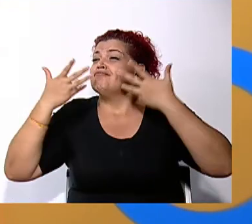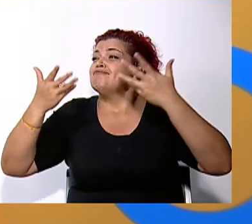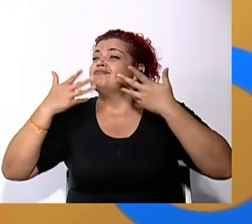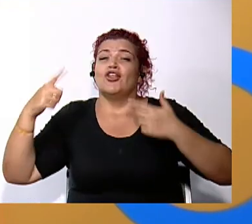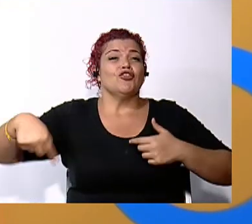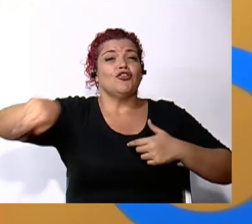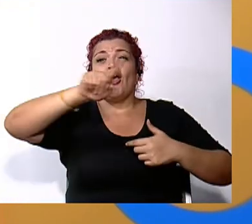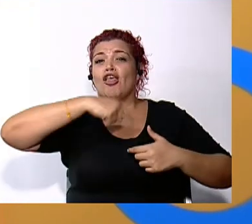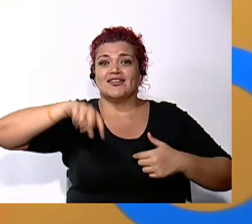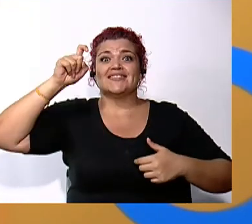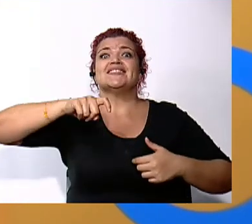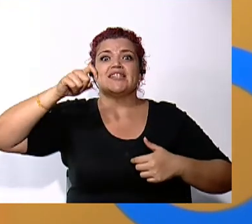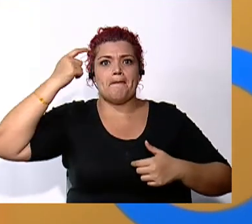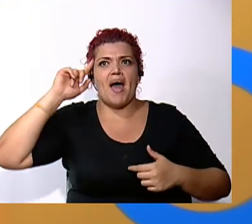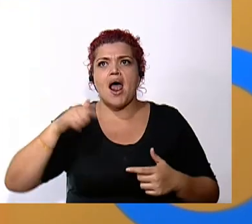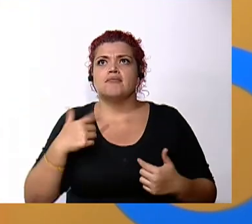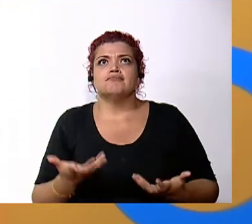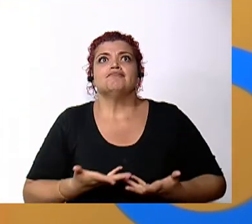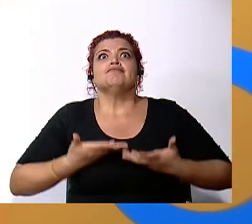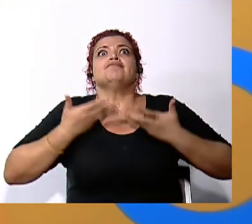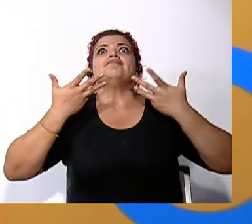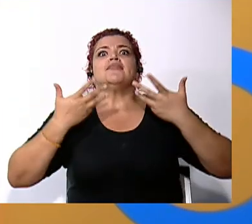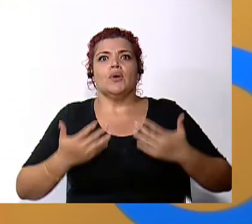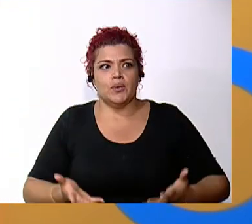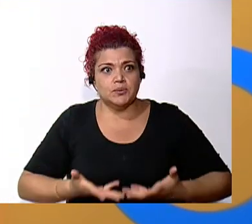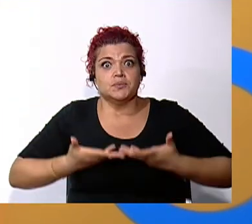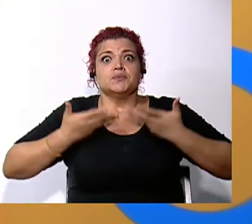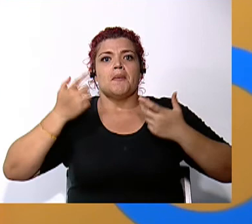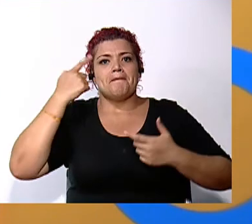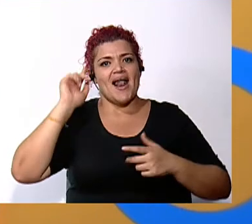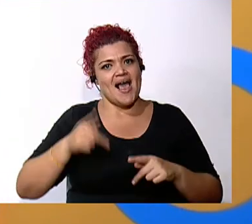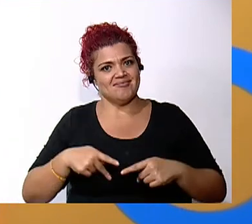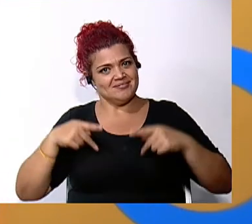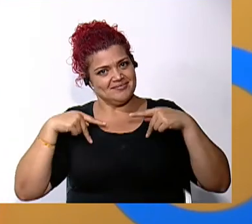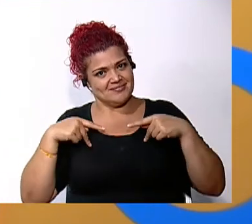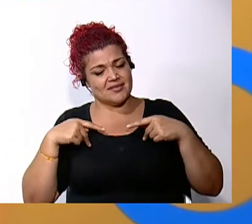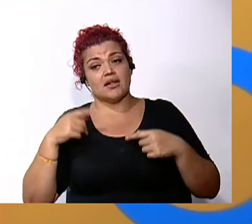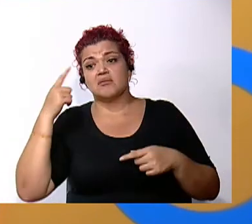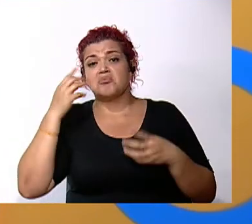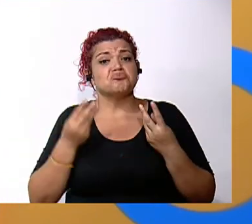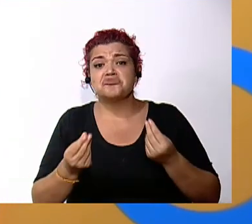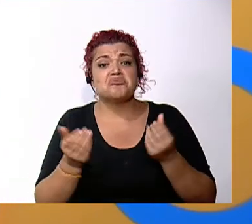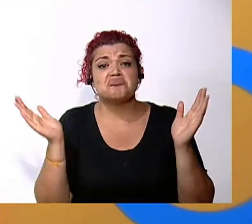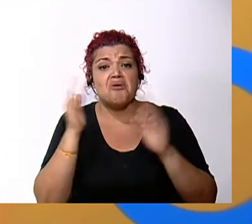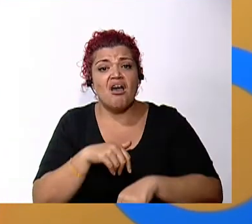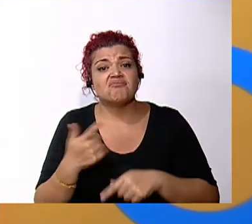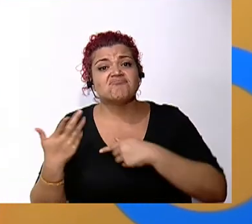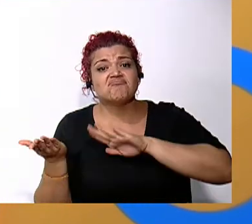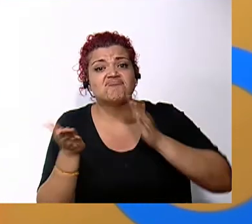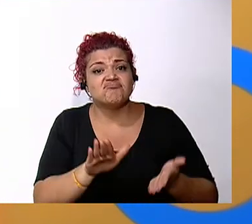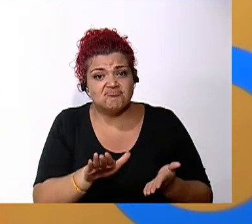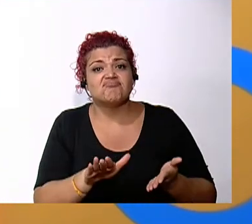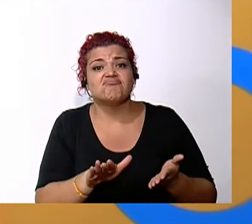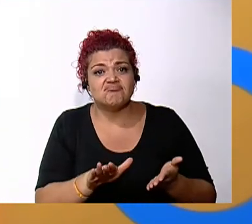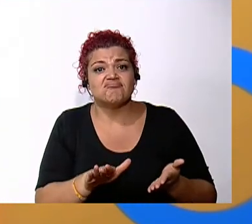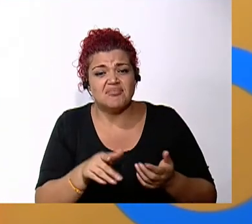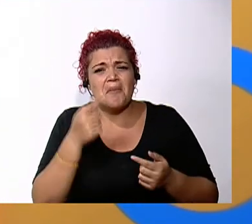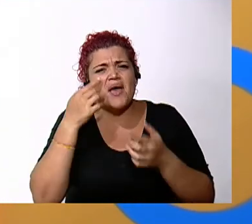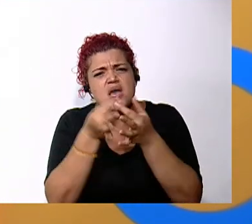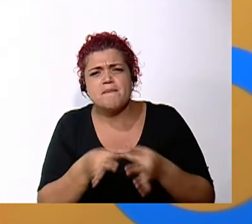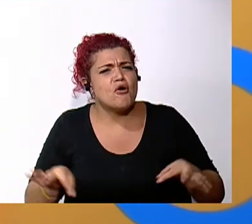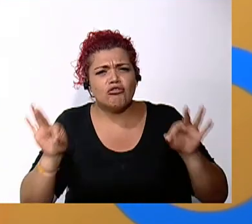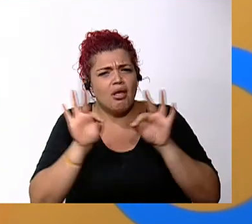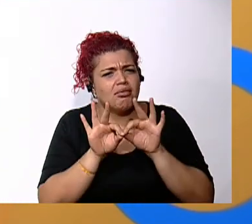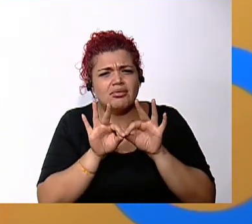vivos necesitamos para respirar y para vivir. Sin esa producción, moriríamos, ¿verdad? Entonces es muy